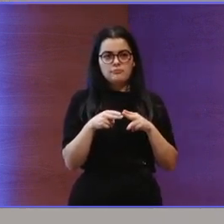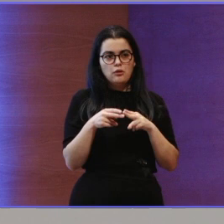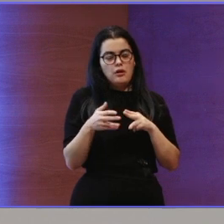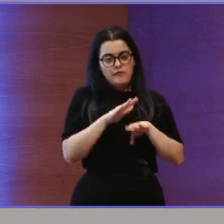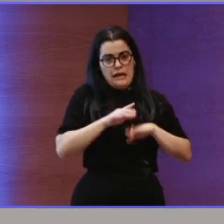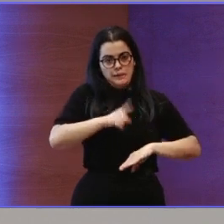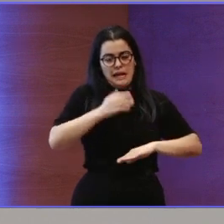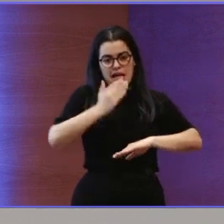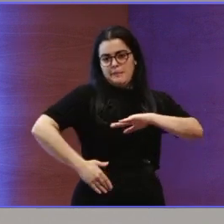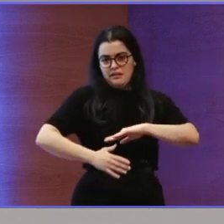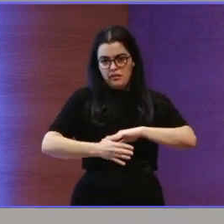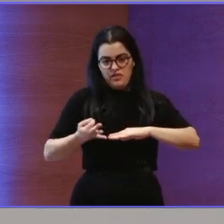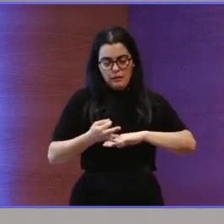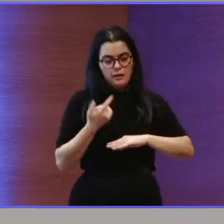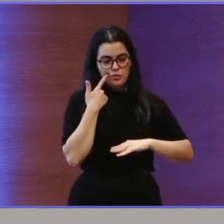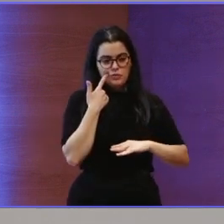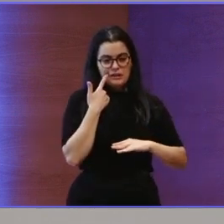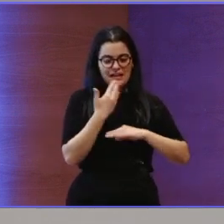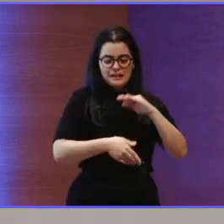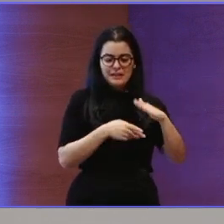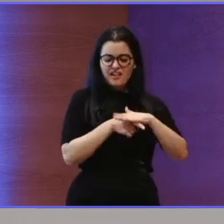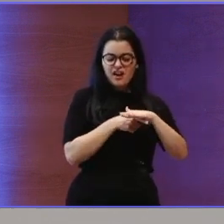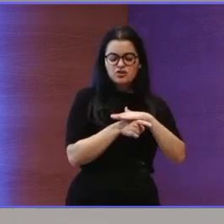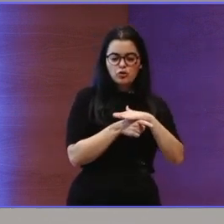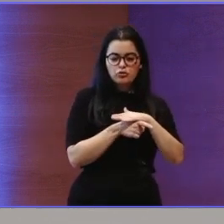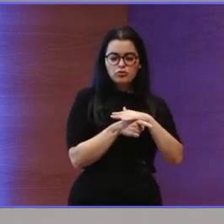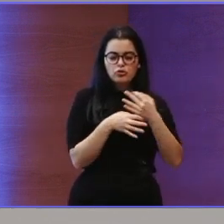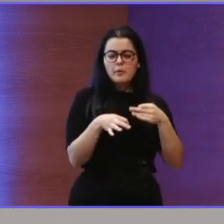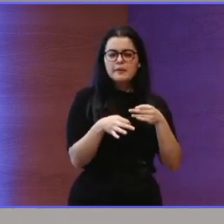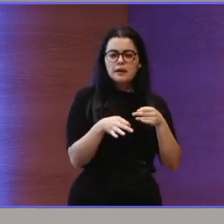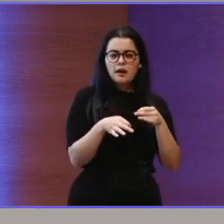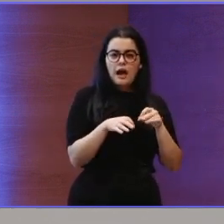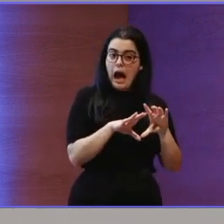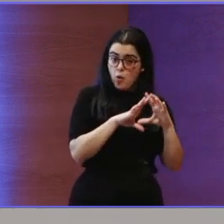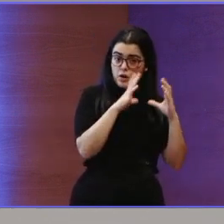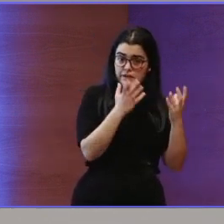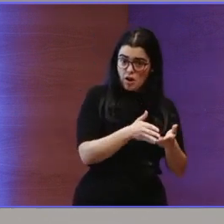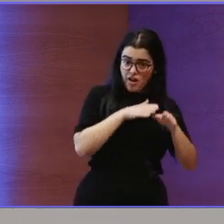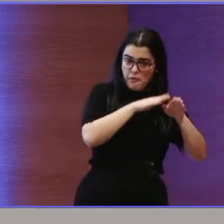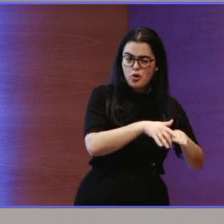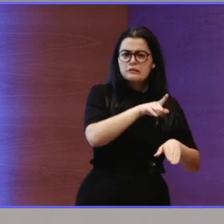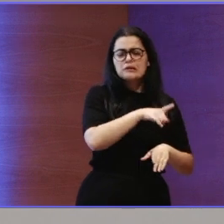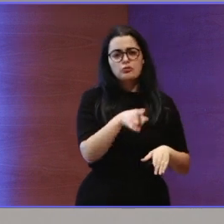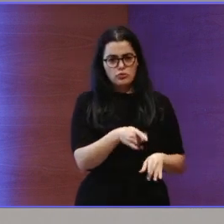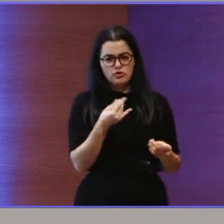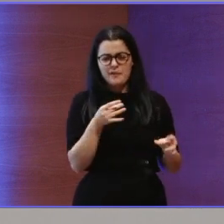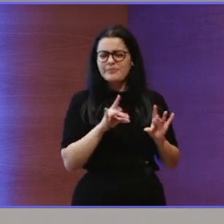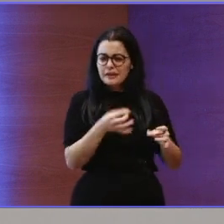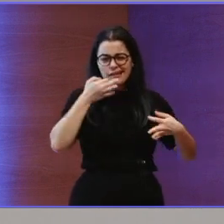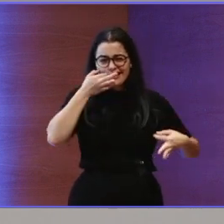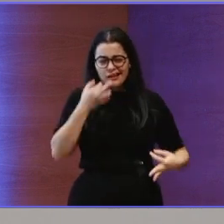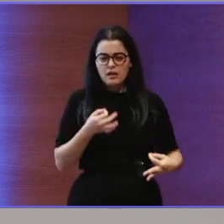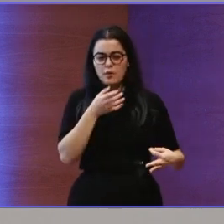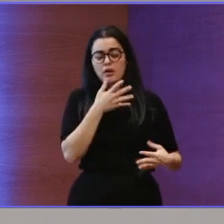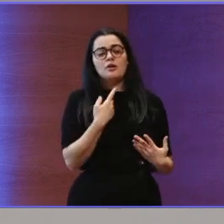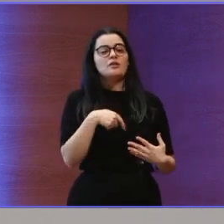línea no Bueno pues esa línea de la gestión Qué tendencia tiene a la universalidad o no nosa nos contentamos con que el